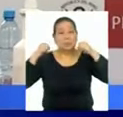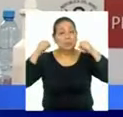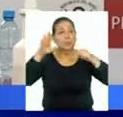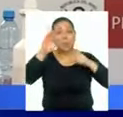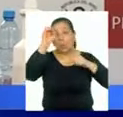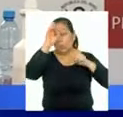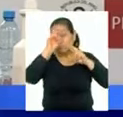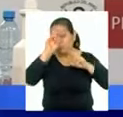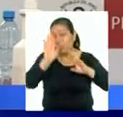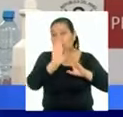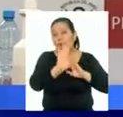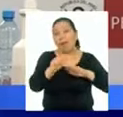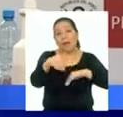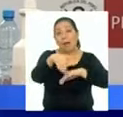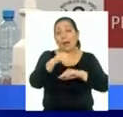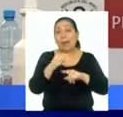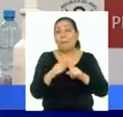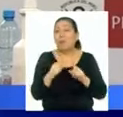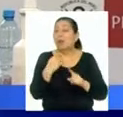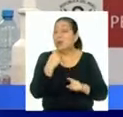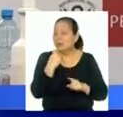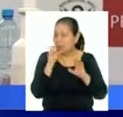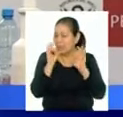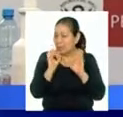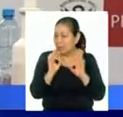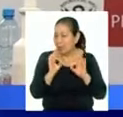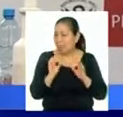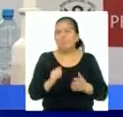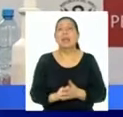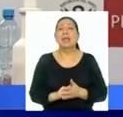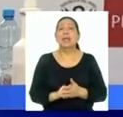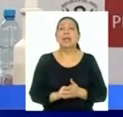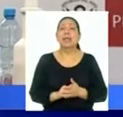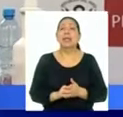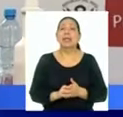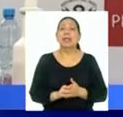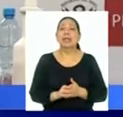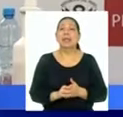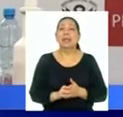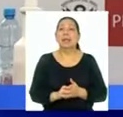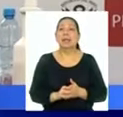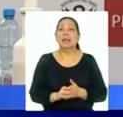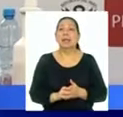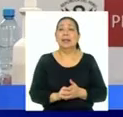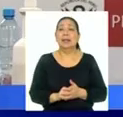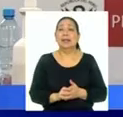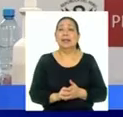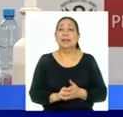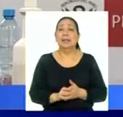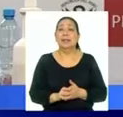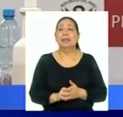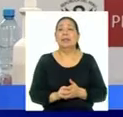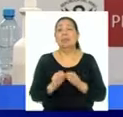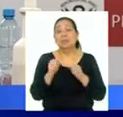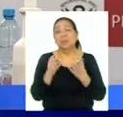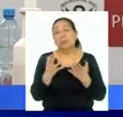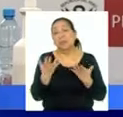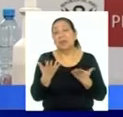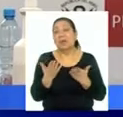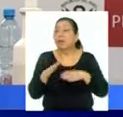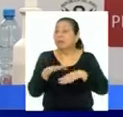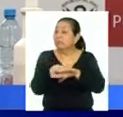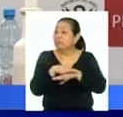o sus puntos de vista en las calles. Exhorta siempre a, si se quiere,